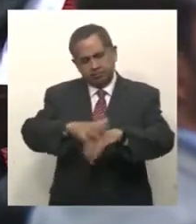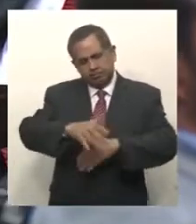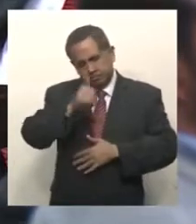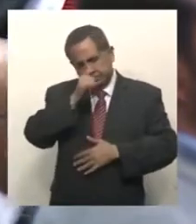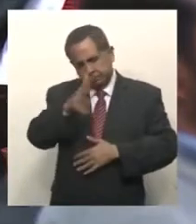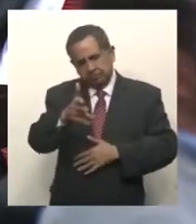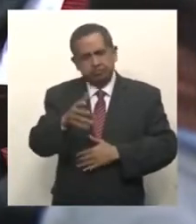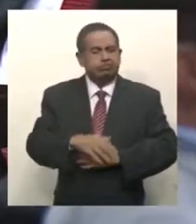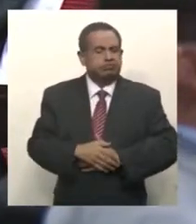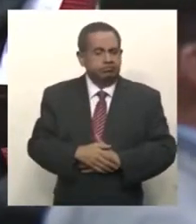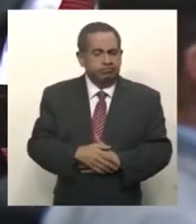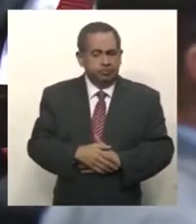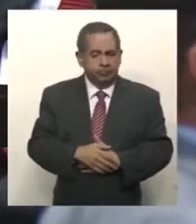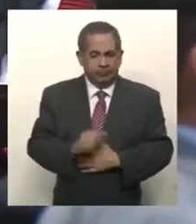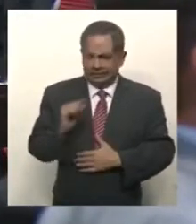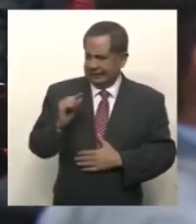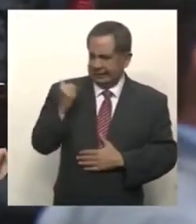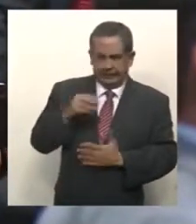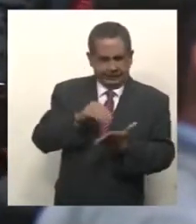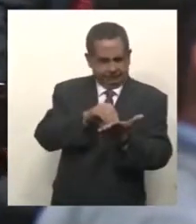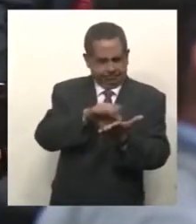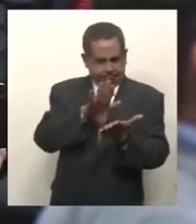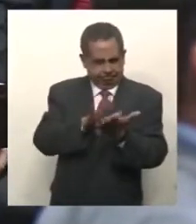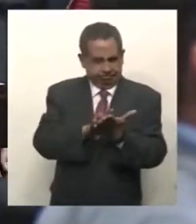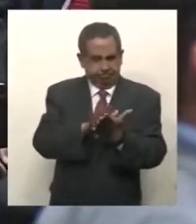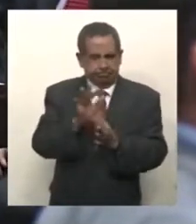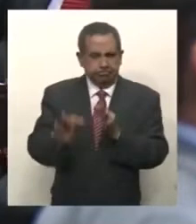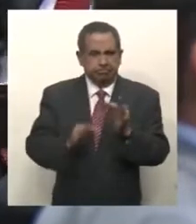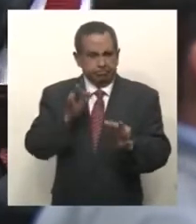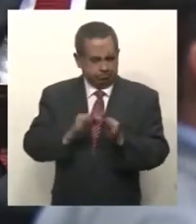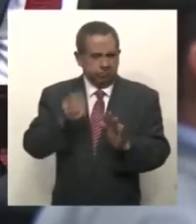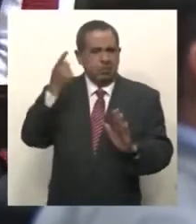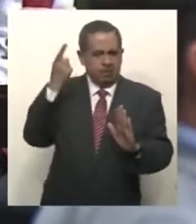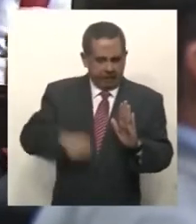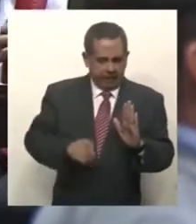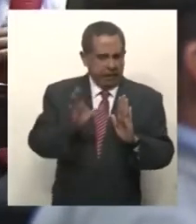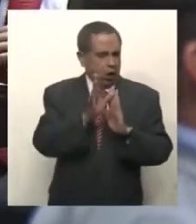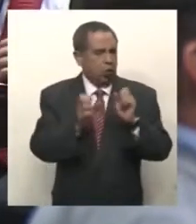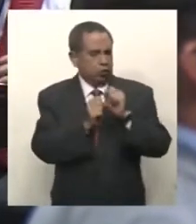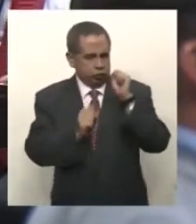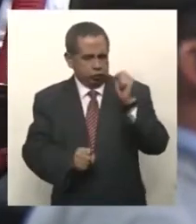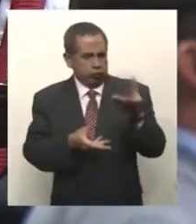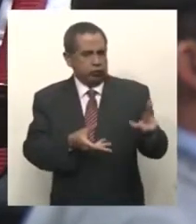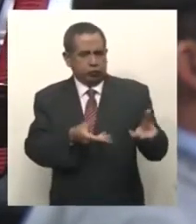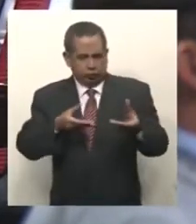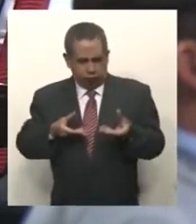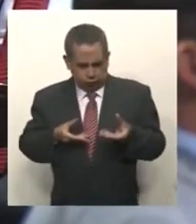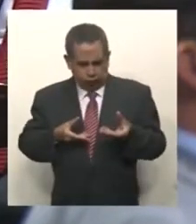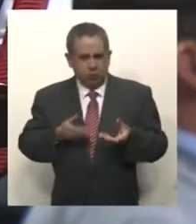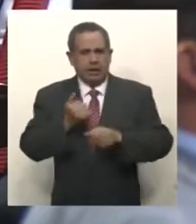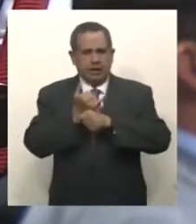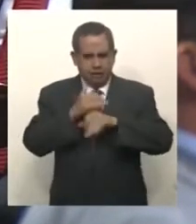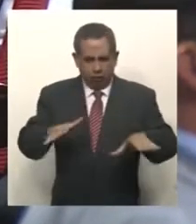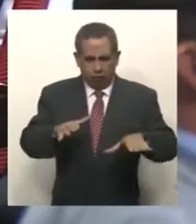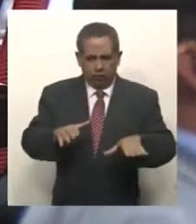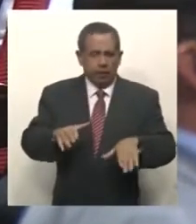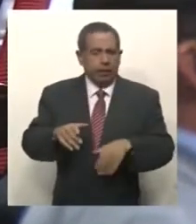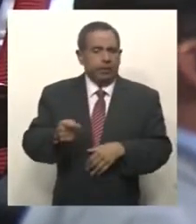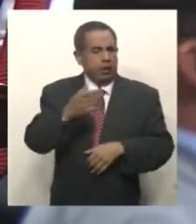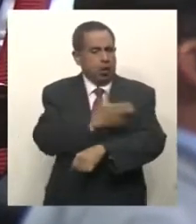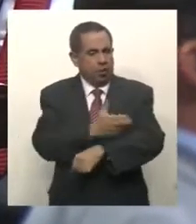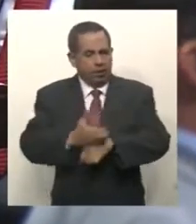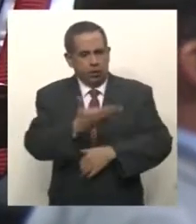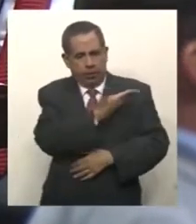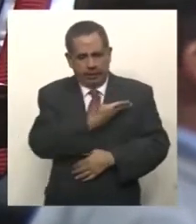reclamo. Consta que acaba de cumplirse con el mandato constitucional de recibir el informe enviado por el